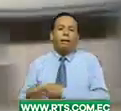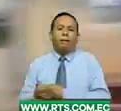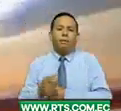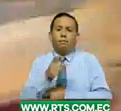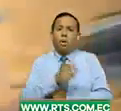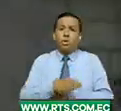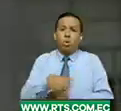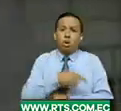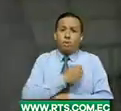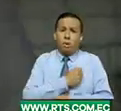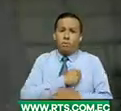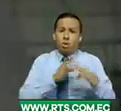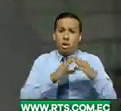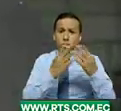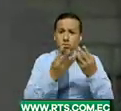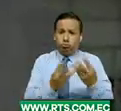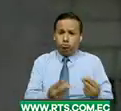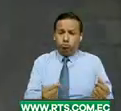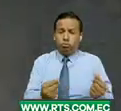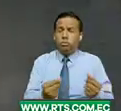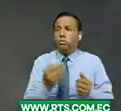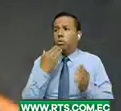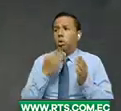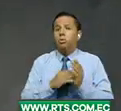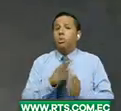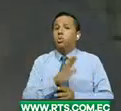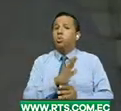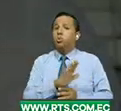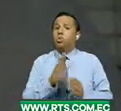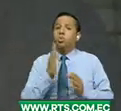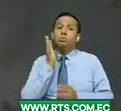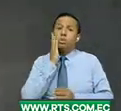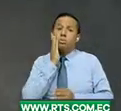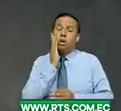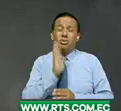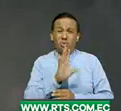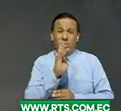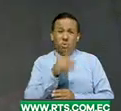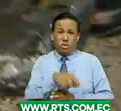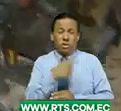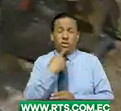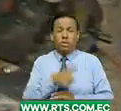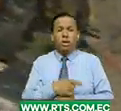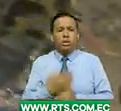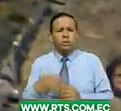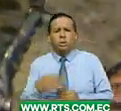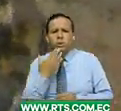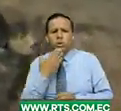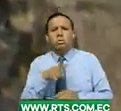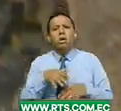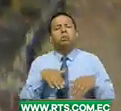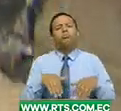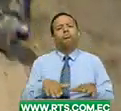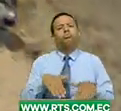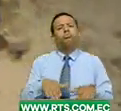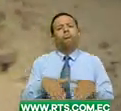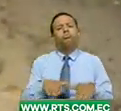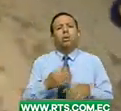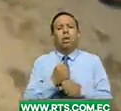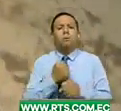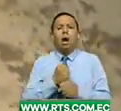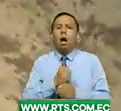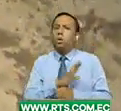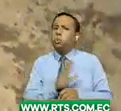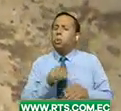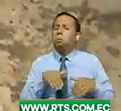institución les ayude. La señora que vivía aquí en este caso ya hacía costurera porque no contaba con un trabajo estable. Entonces al hacer costurera ya tenía sus máquinas guardadas dentro